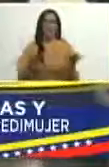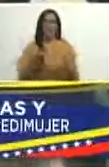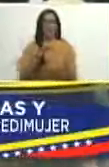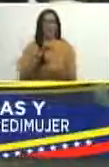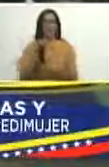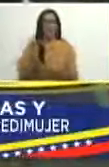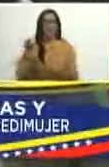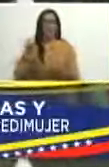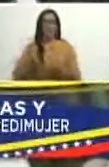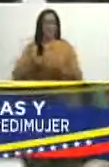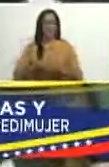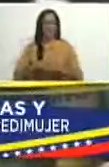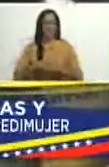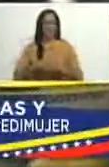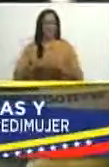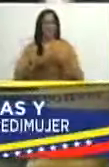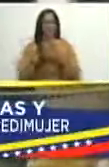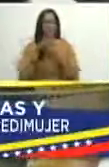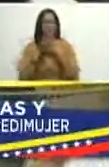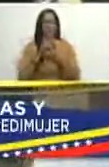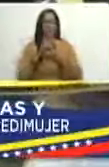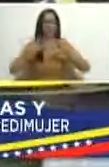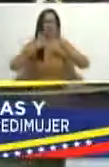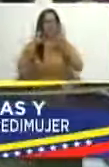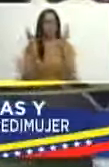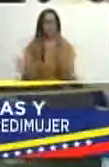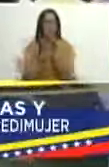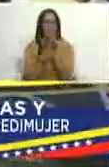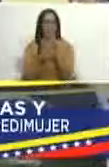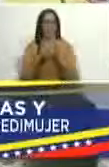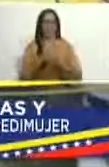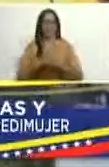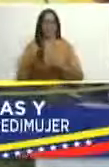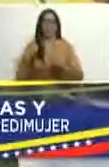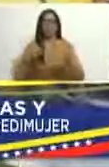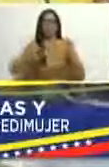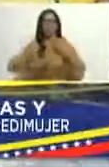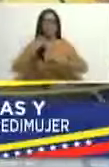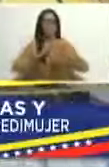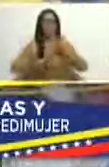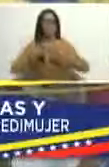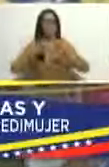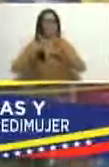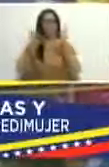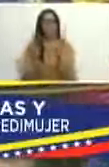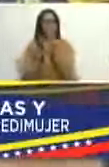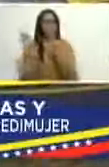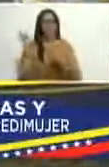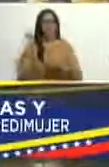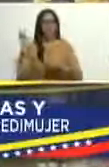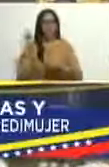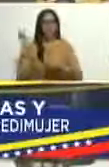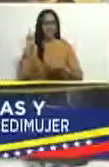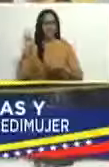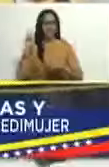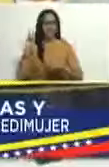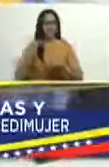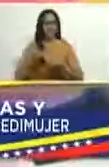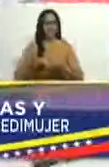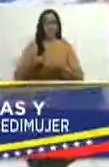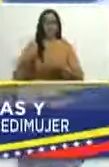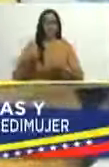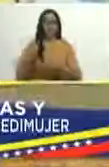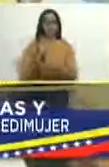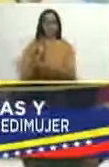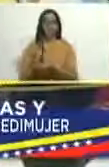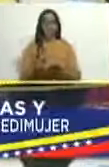ustedes unir la familia. Tenemos que defender la familia venezolana. Tenemos que